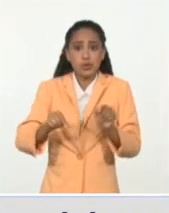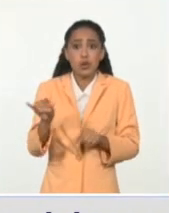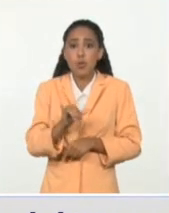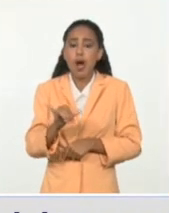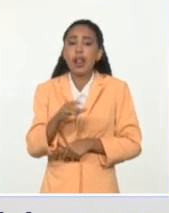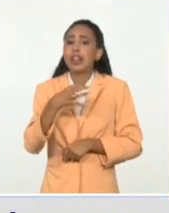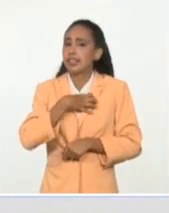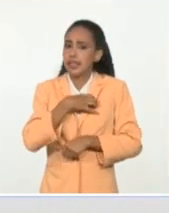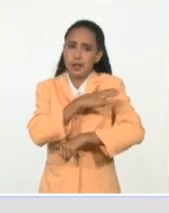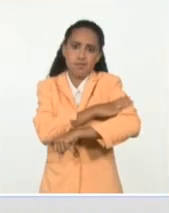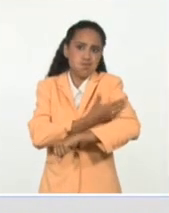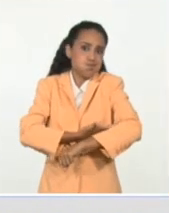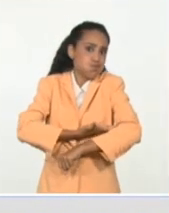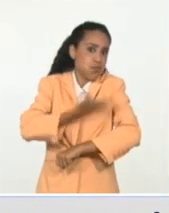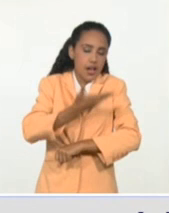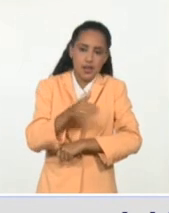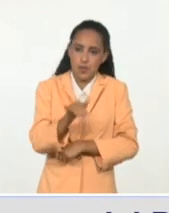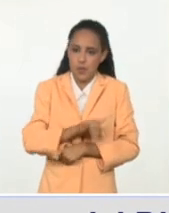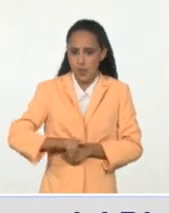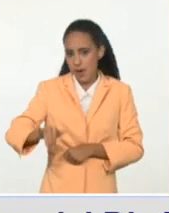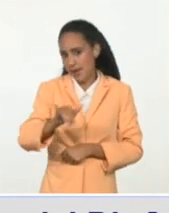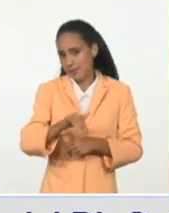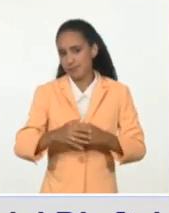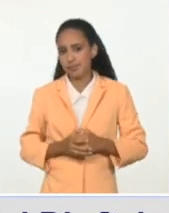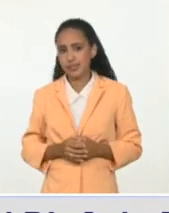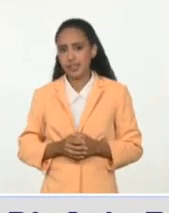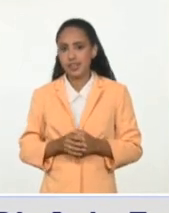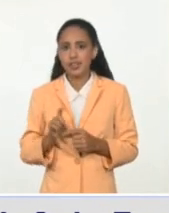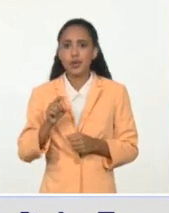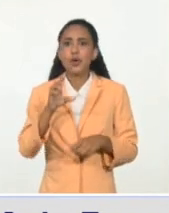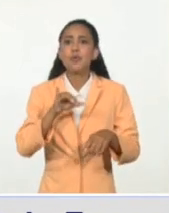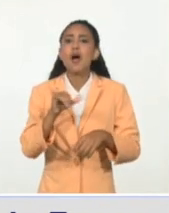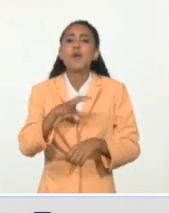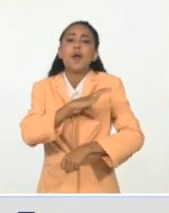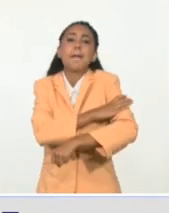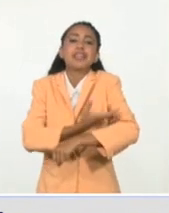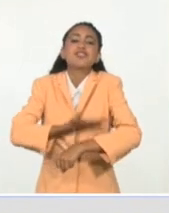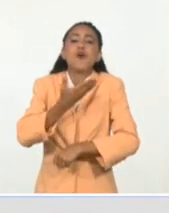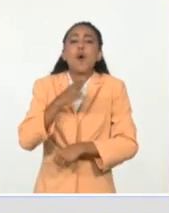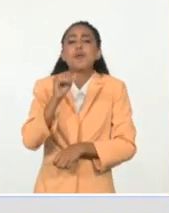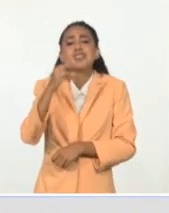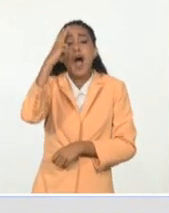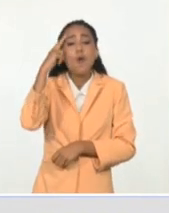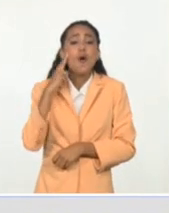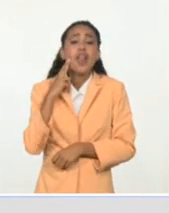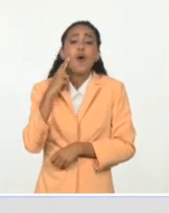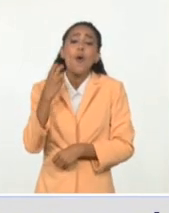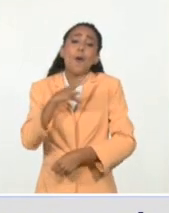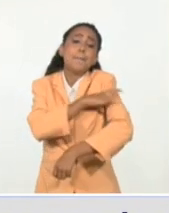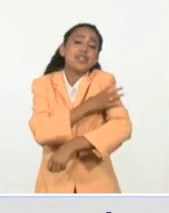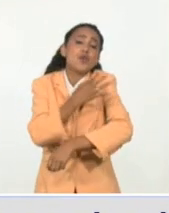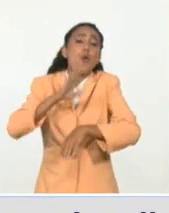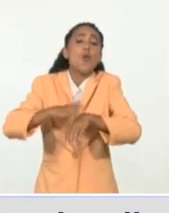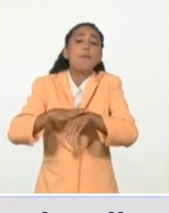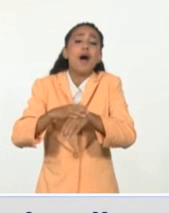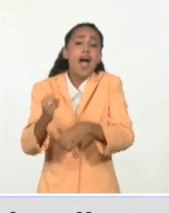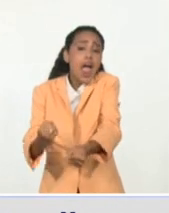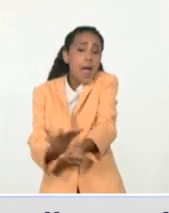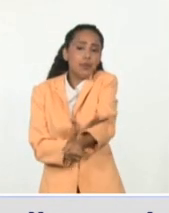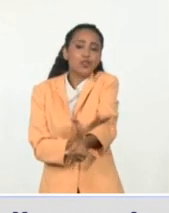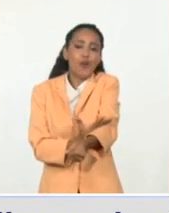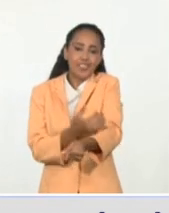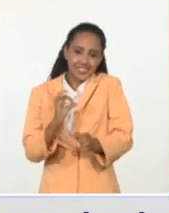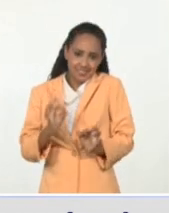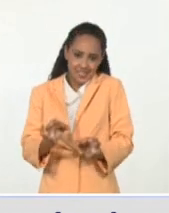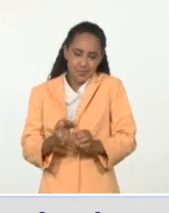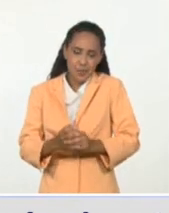Presión emotiva. Estamos hablando quizás de una presión emotiva, como le dicen los abuelos. Sí, aunque para ser sincero no es la mayoría